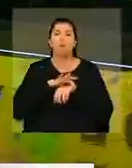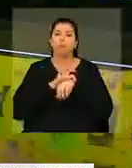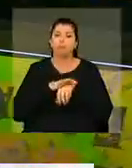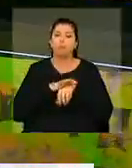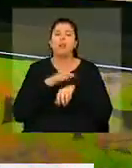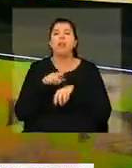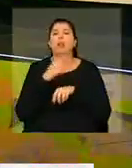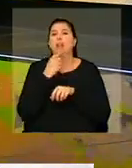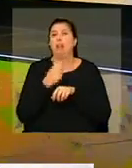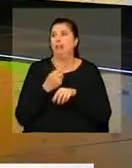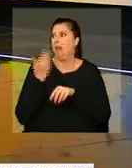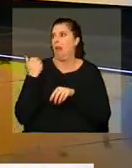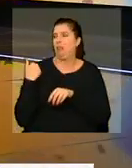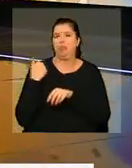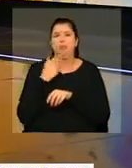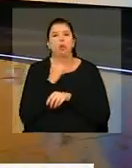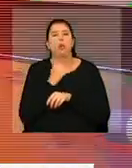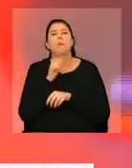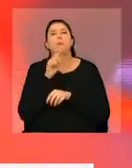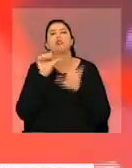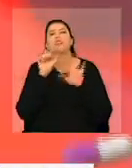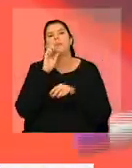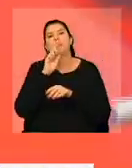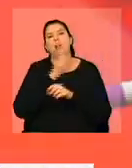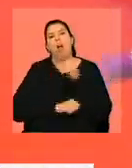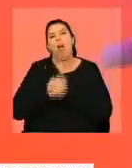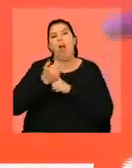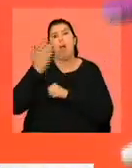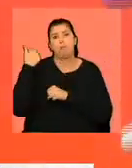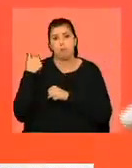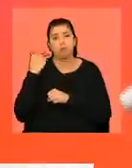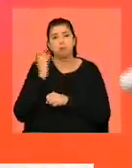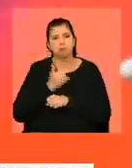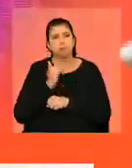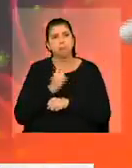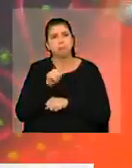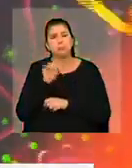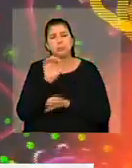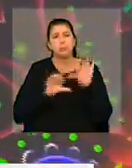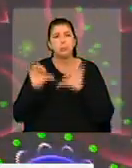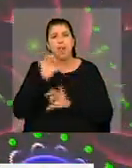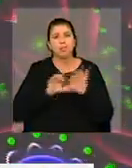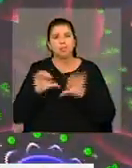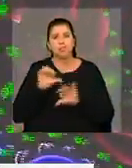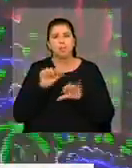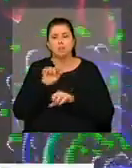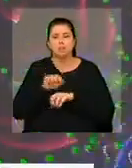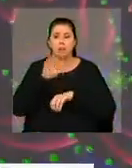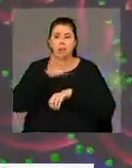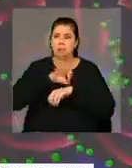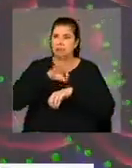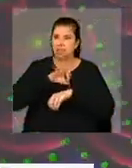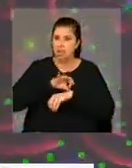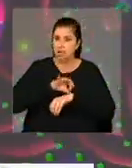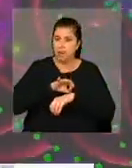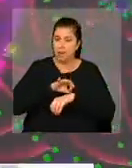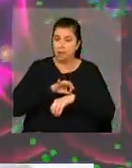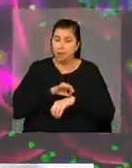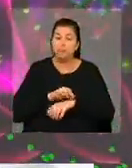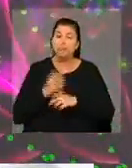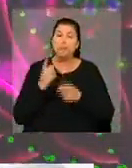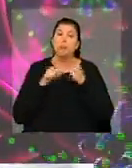prehistóricas, pero de antes, de hace, por ejemplo, 6.000 años, usaban este tipo de sustancias con fines medicinales. El problema es que durante muchísimos